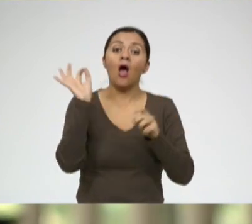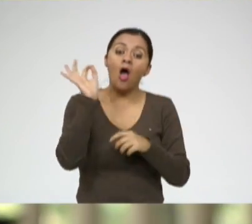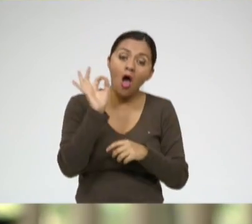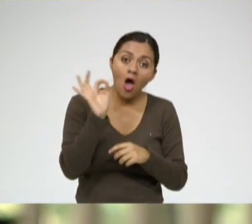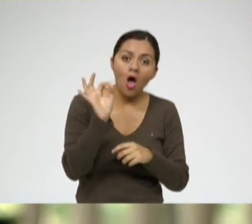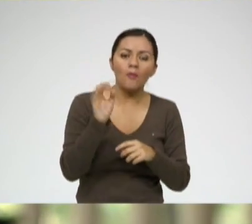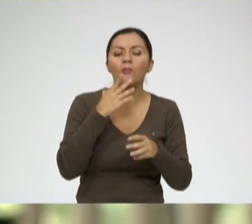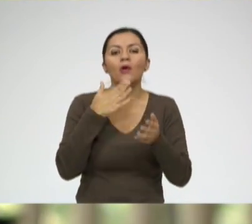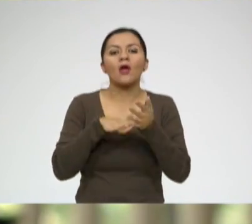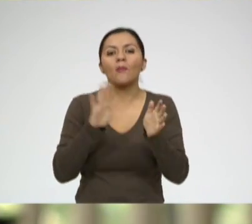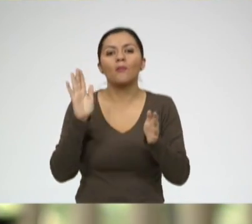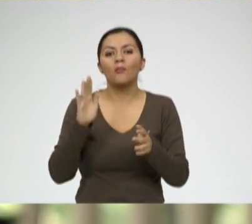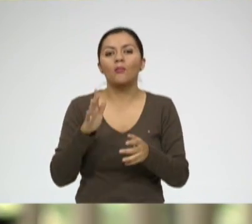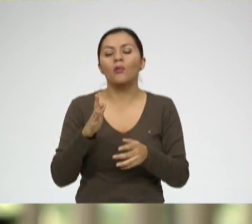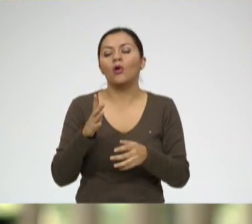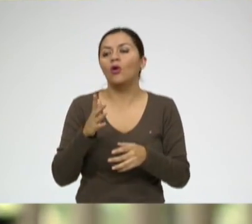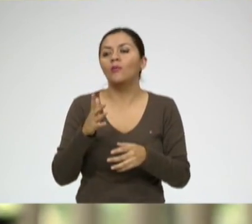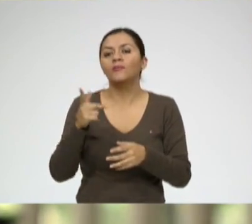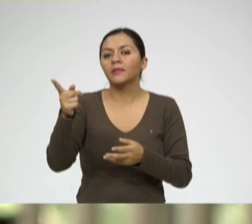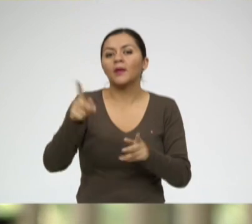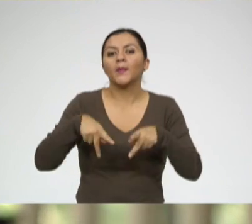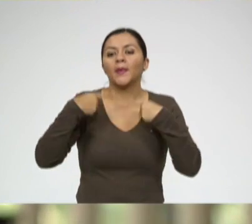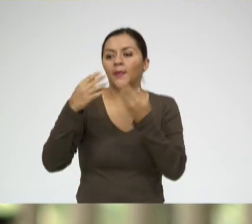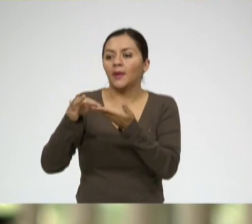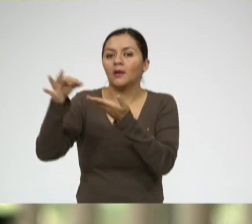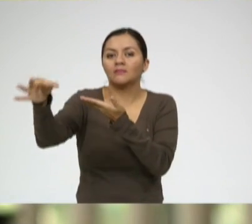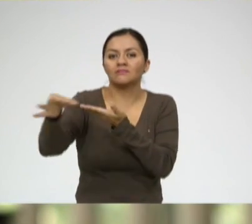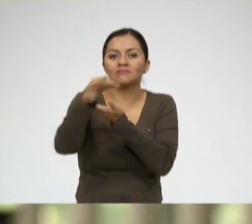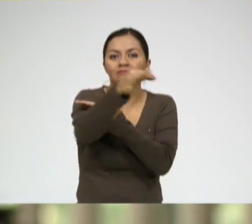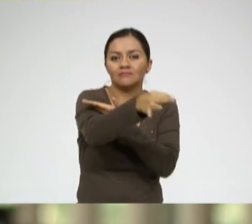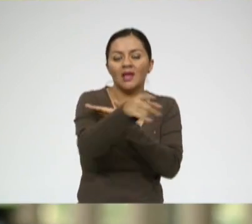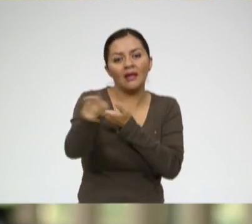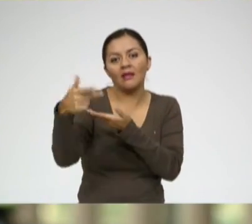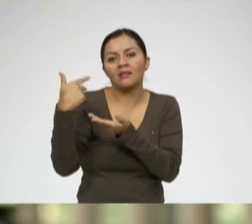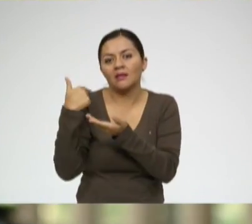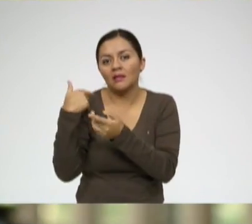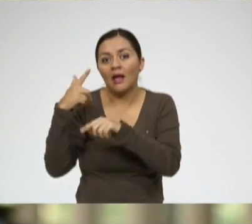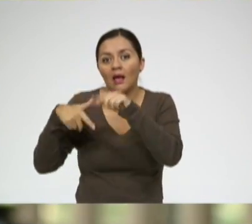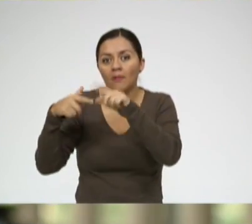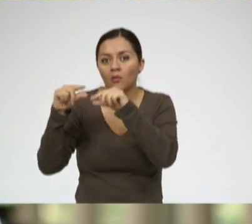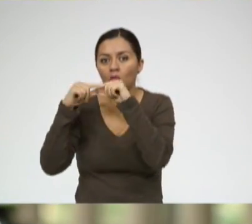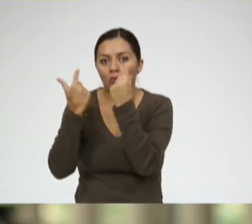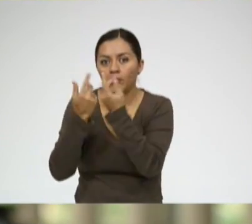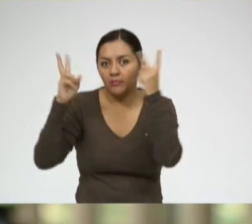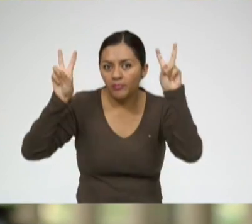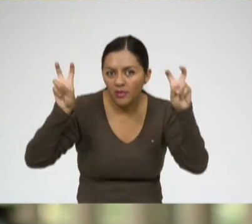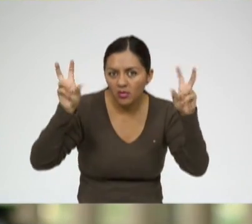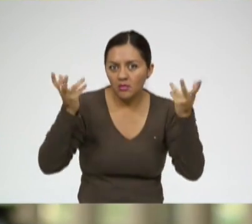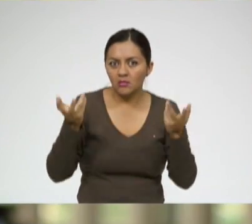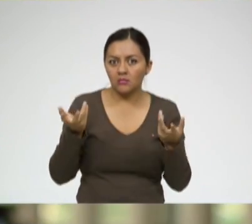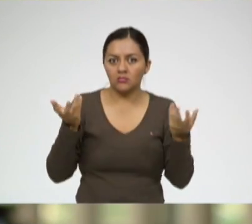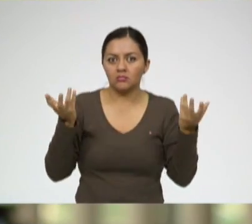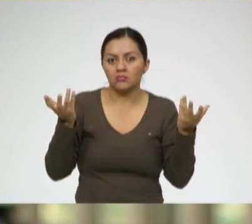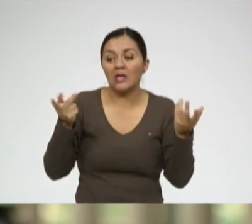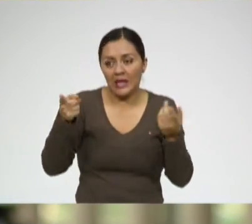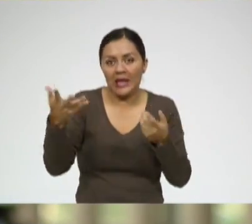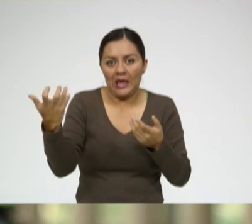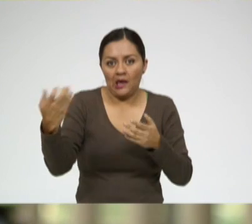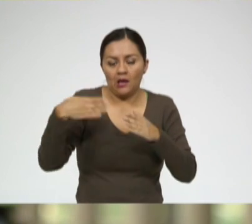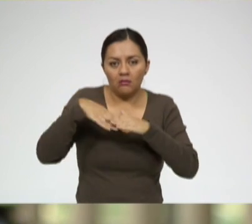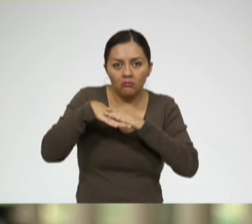de sectores que tienen en control lo que son grupos, que ya estamos hablando de grupos de pandillas o de bandas, que están